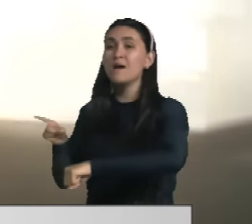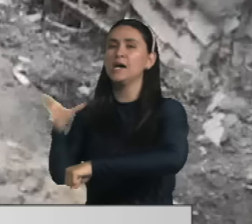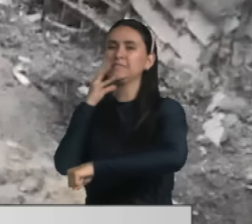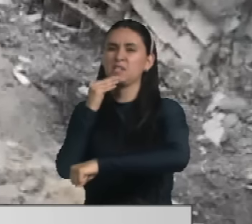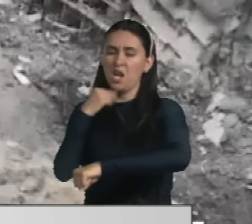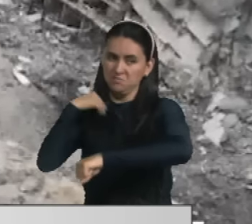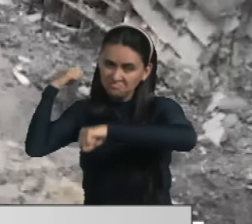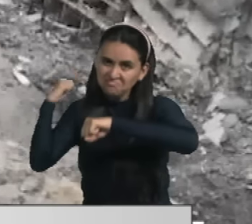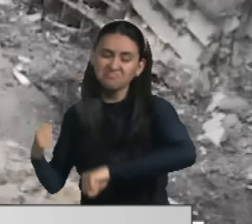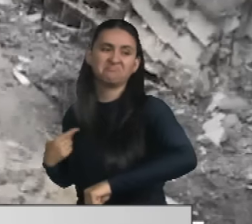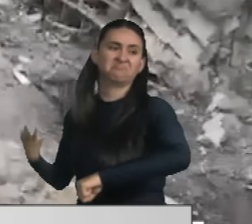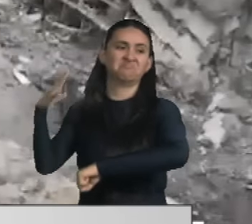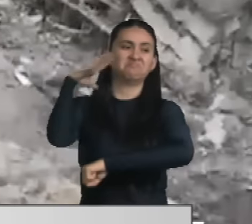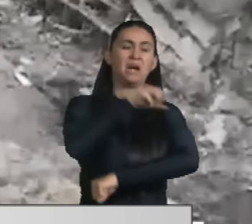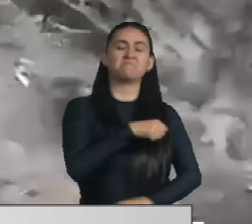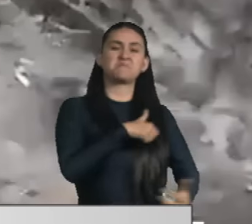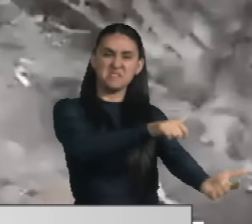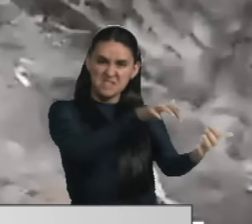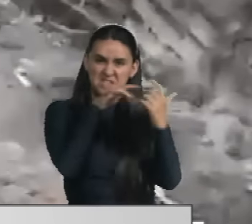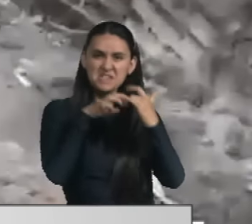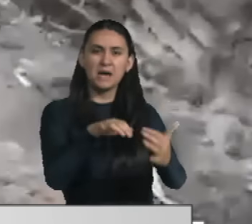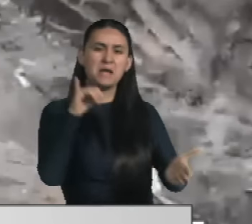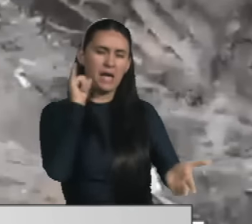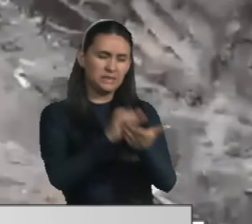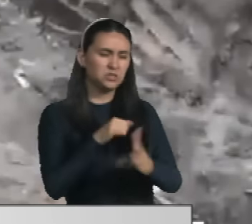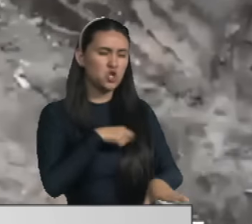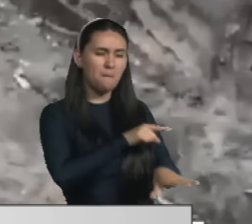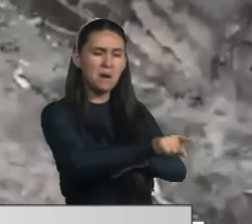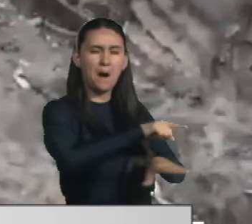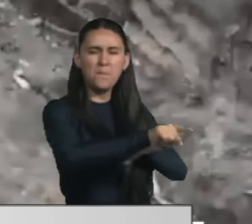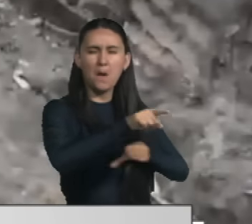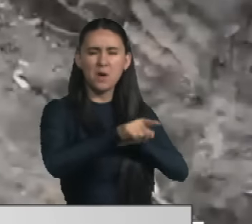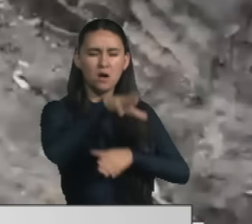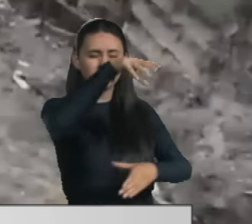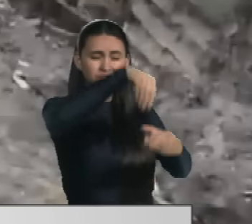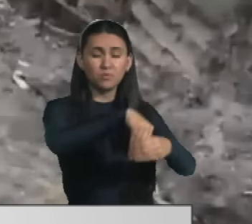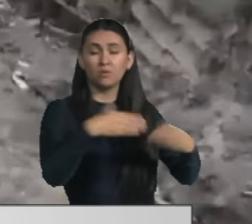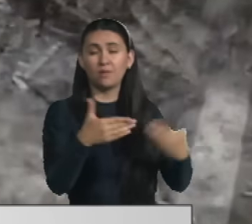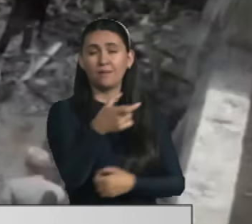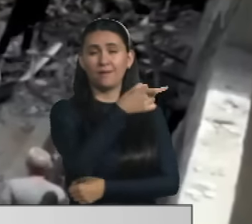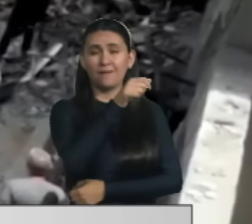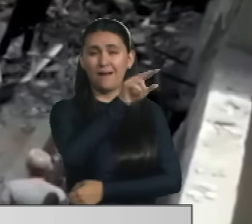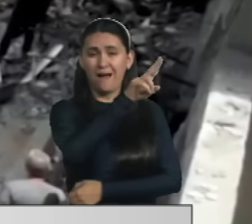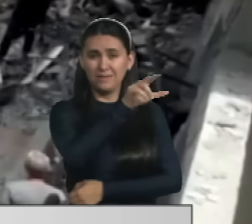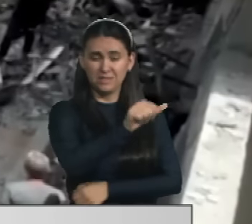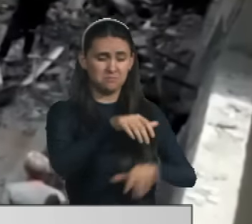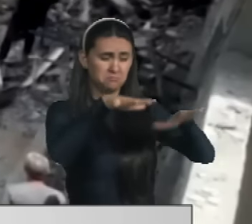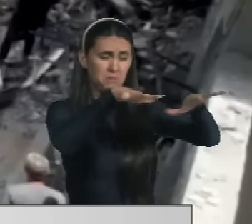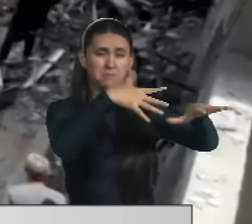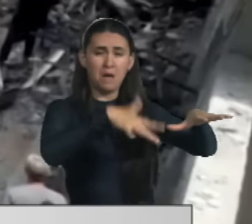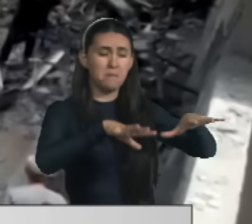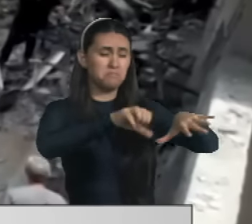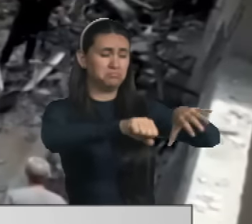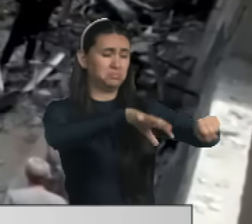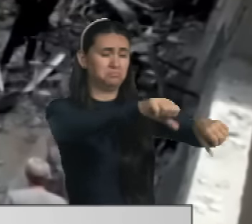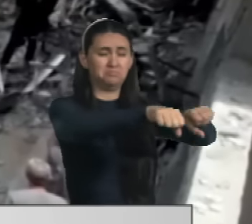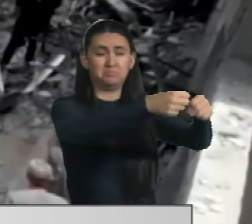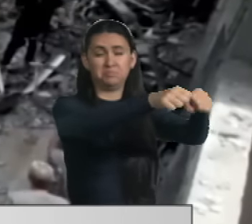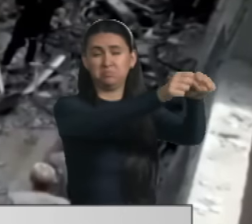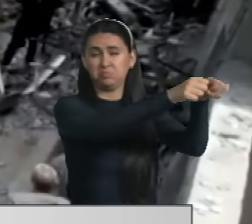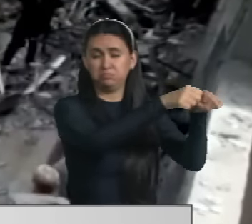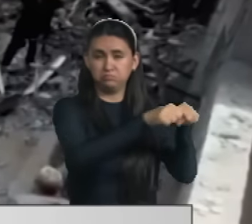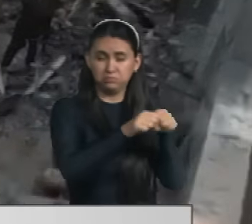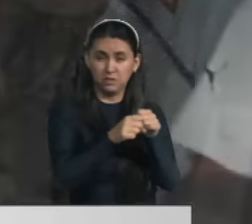al grupo miliciano y a lanzar una ofensiva contra Gaza que ha destruido gran parte del enclave densamente poblado y